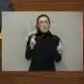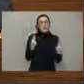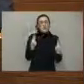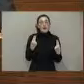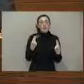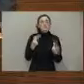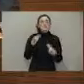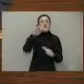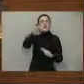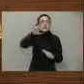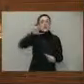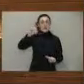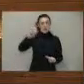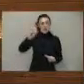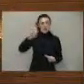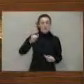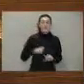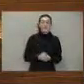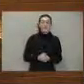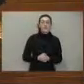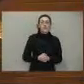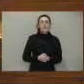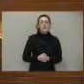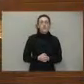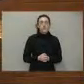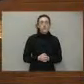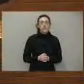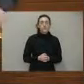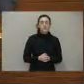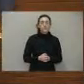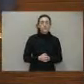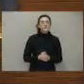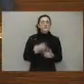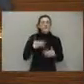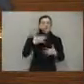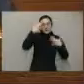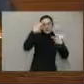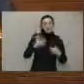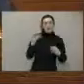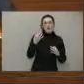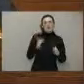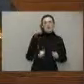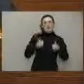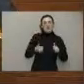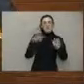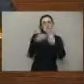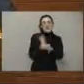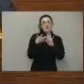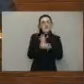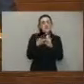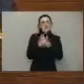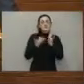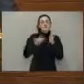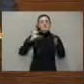autónomo Establecimientos Residenciales para Ancianos de Asturias. Creo que deberíamos empezar explicando los